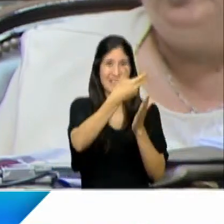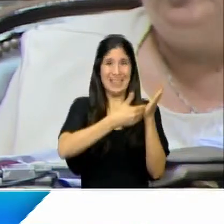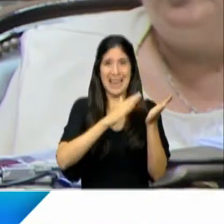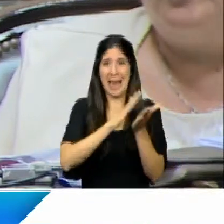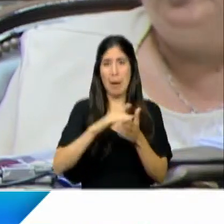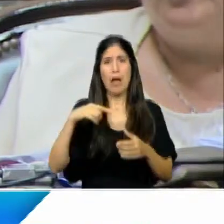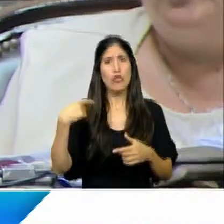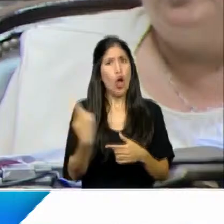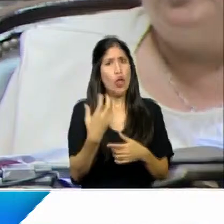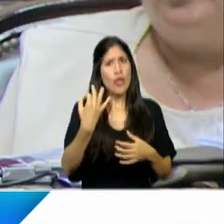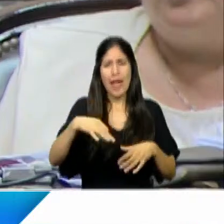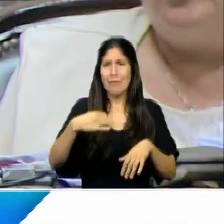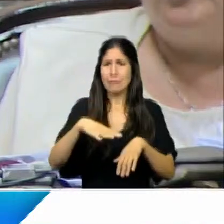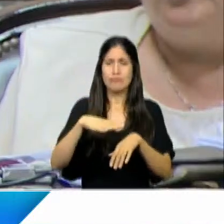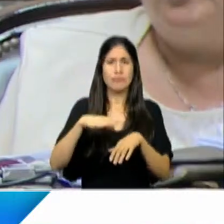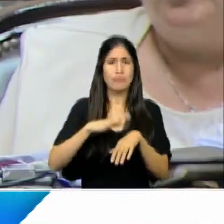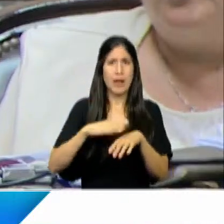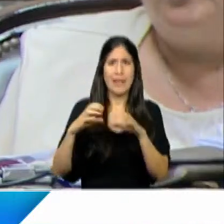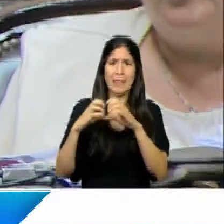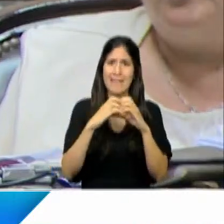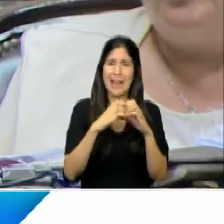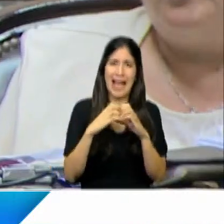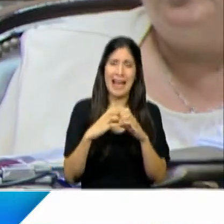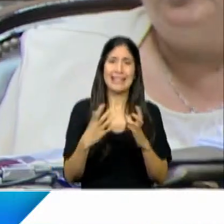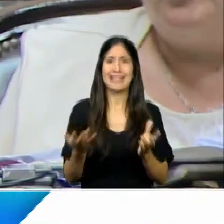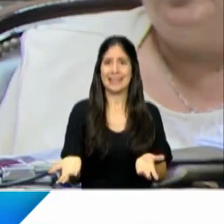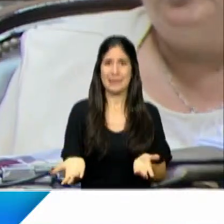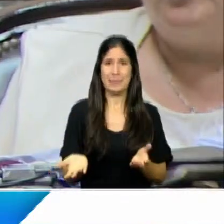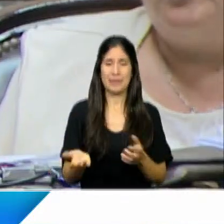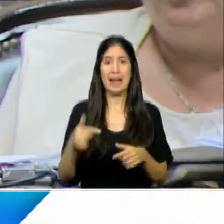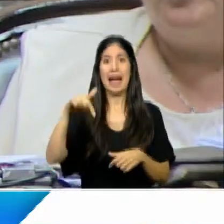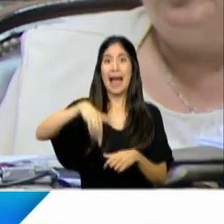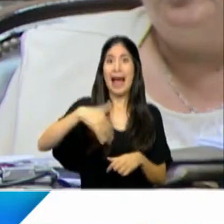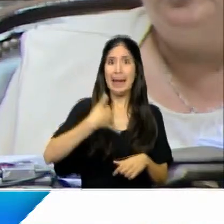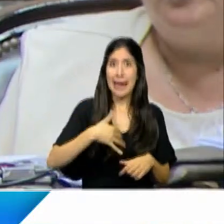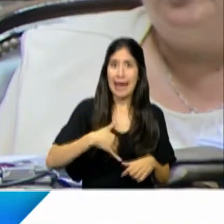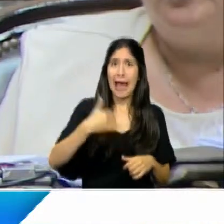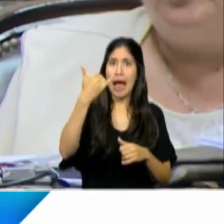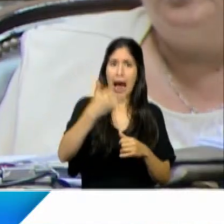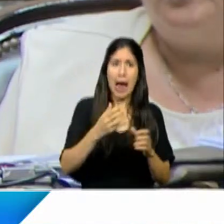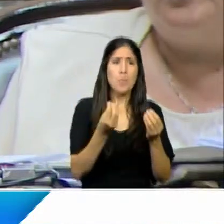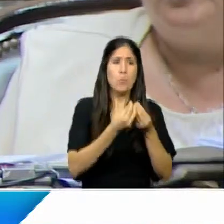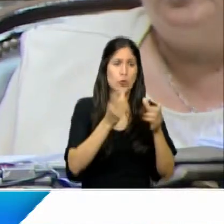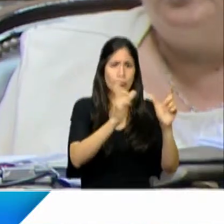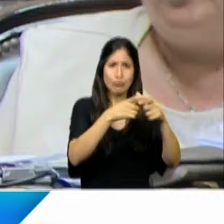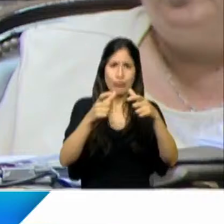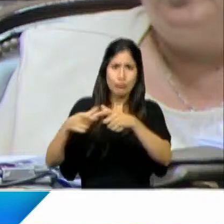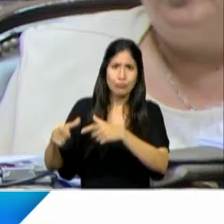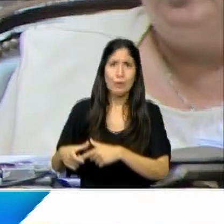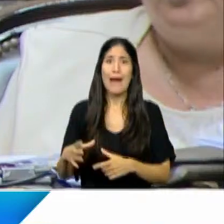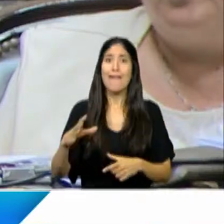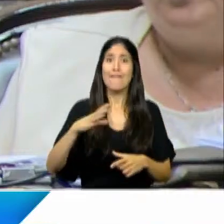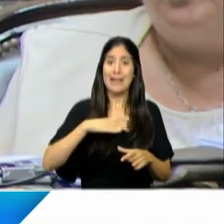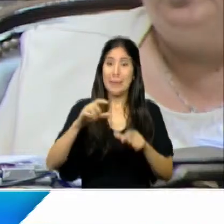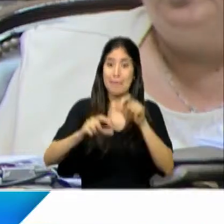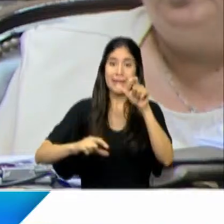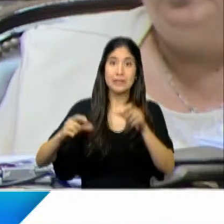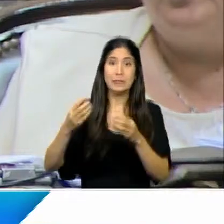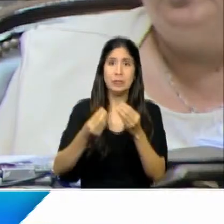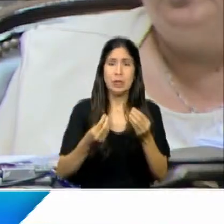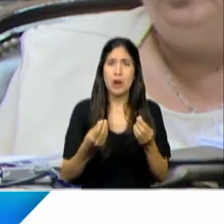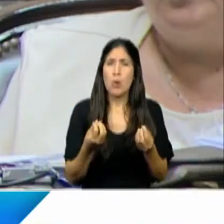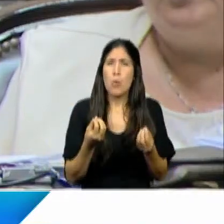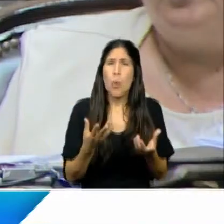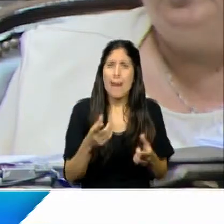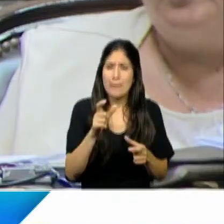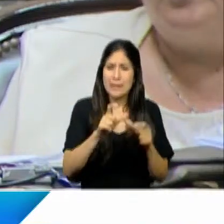debemos, porque no es verdad que no necesitamos más. En Argentina sobran coaliciones distributivas, falta ciudadanía. ¿Cuál es el temor